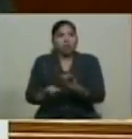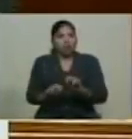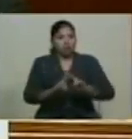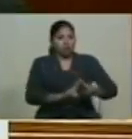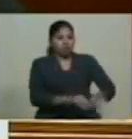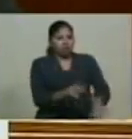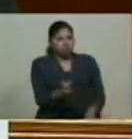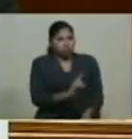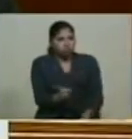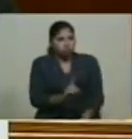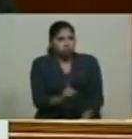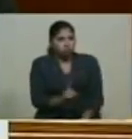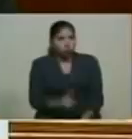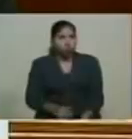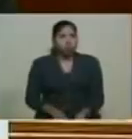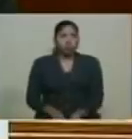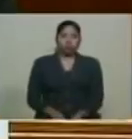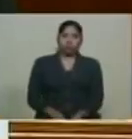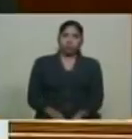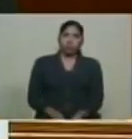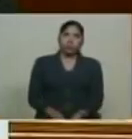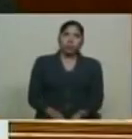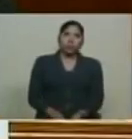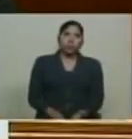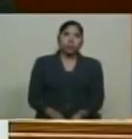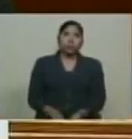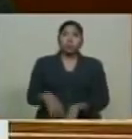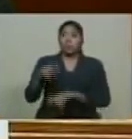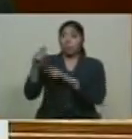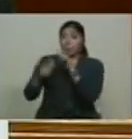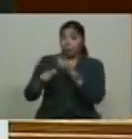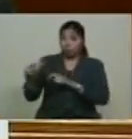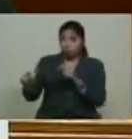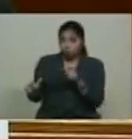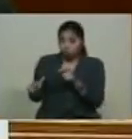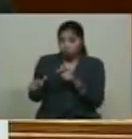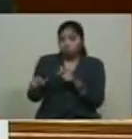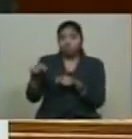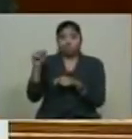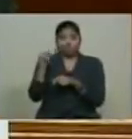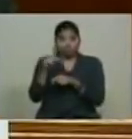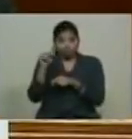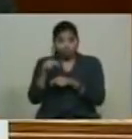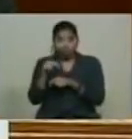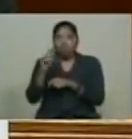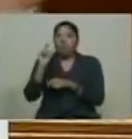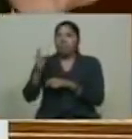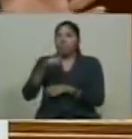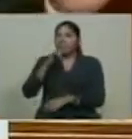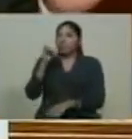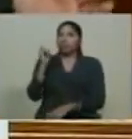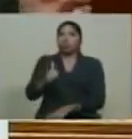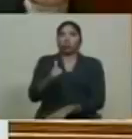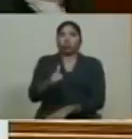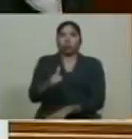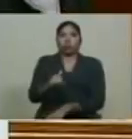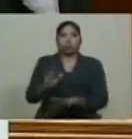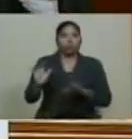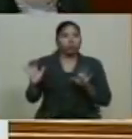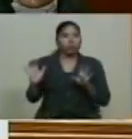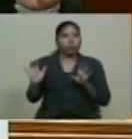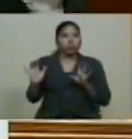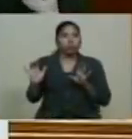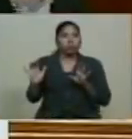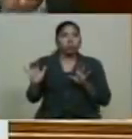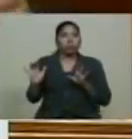Todos aquellos y aquellas que hayan incurrido en esta situación, debemos denunciarlo. Y que sean las autoridades